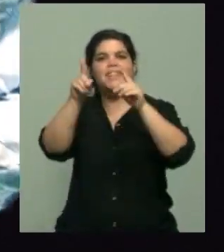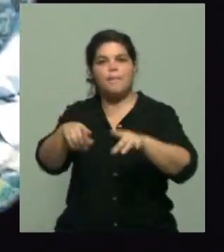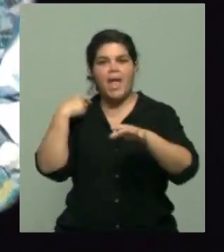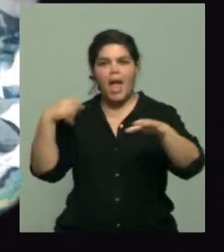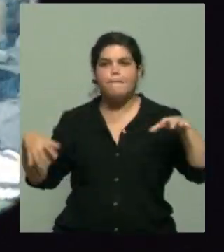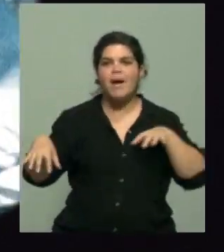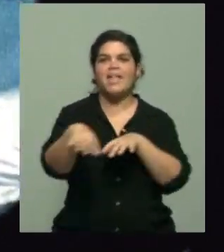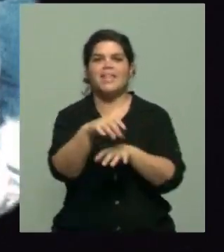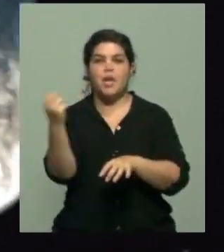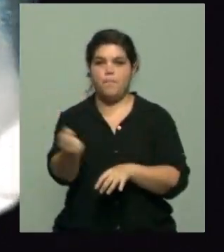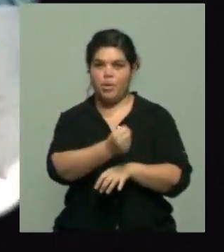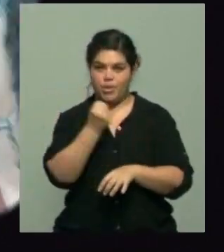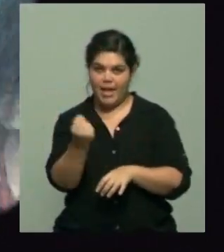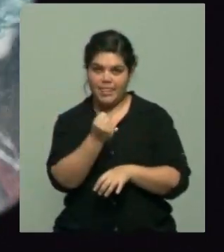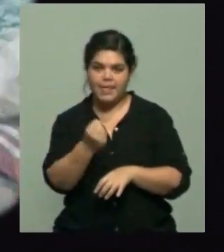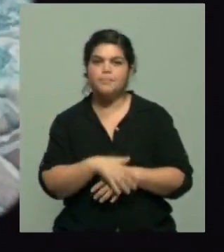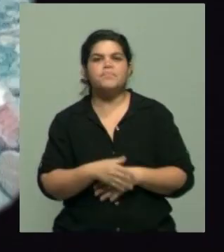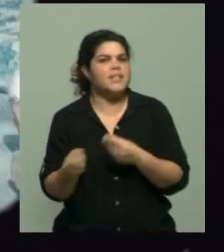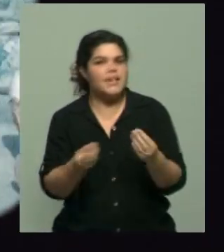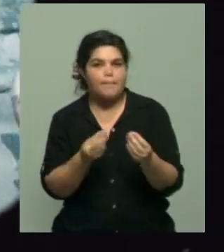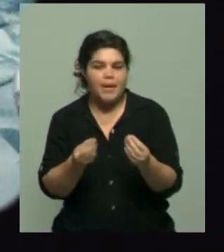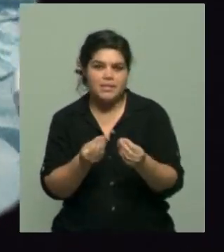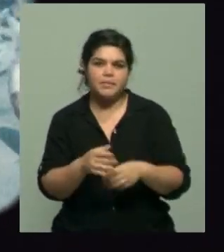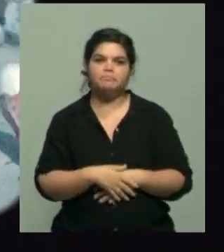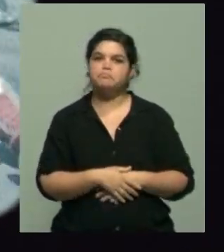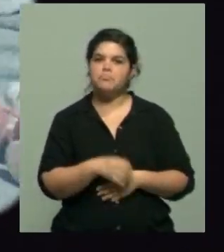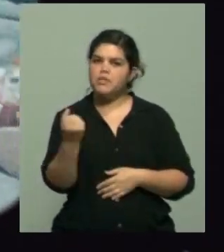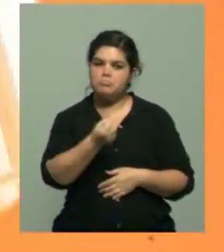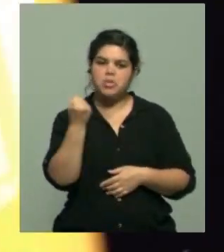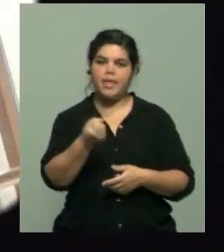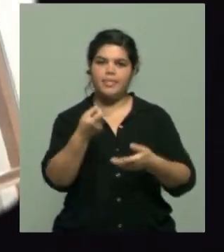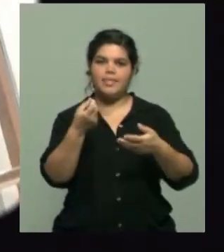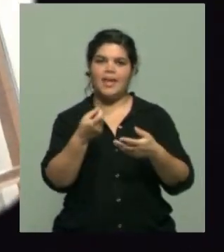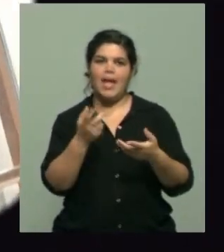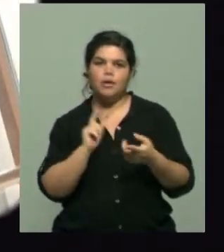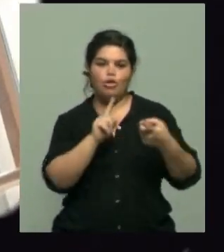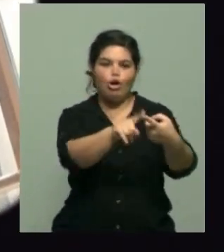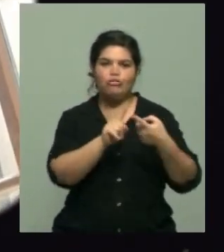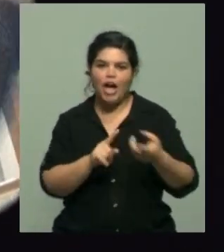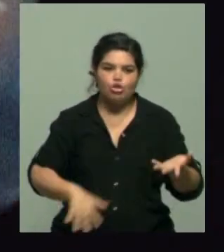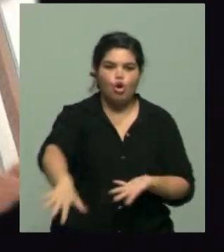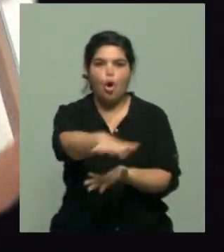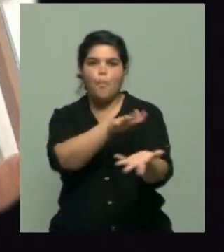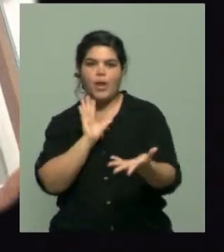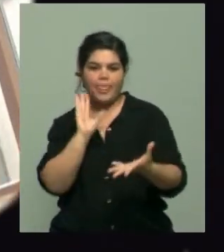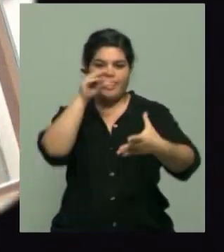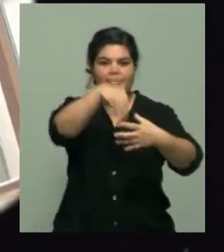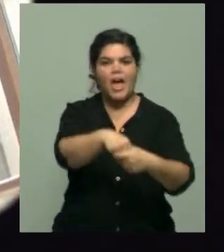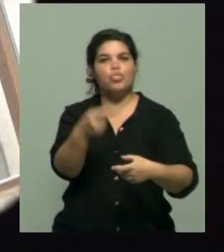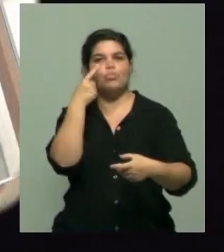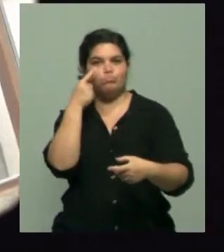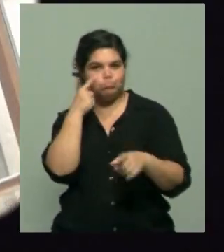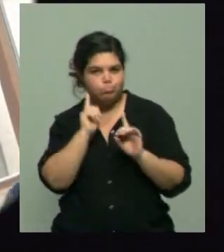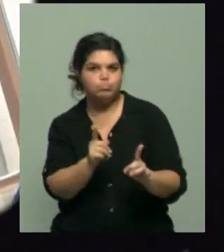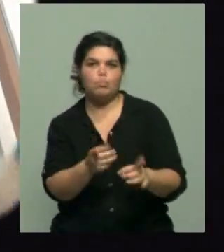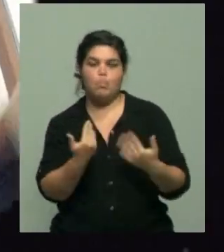está inserta en una comunidad y esa interacción del docente con esa comunidad es muy importante. ¿Y esta formación de docente, una vez